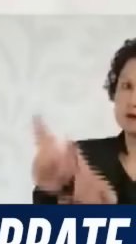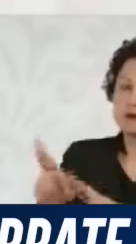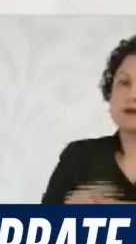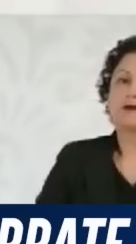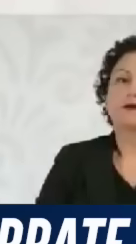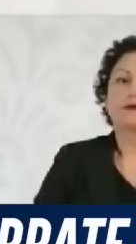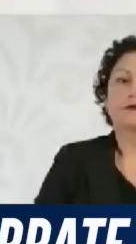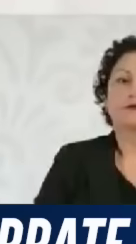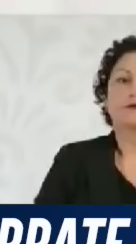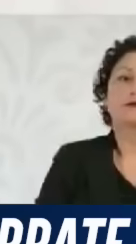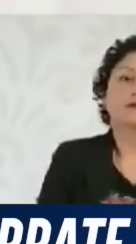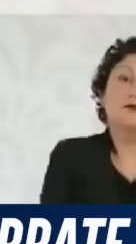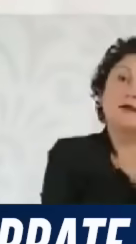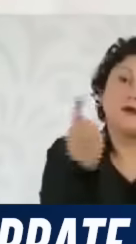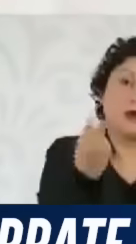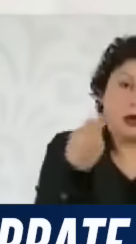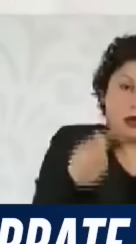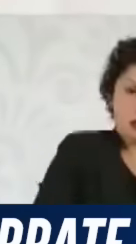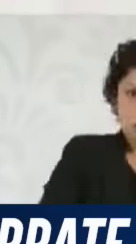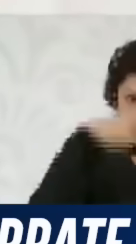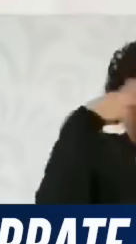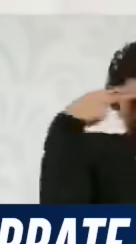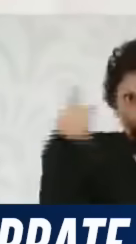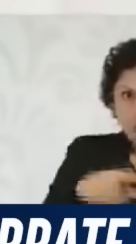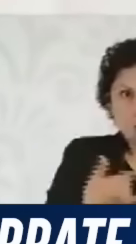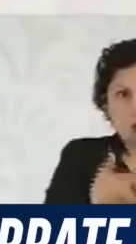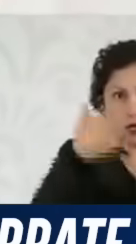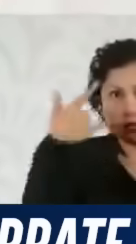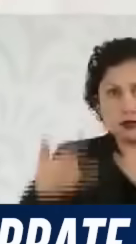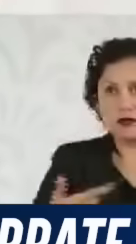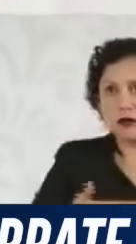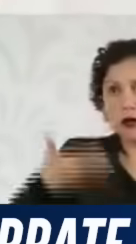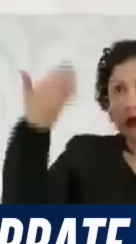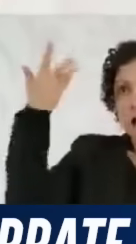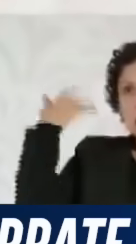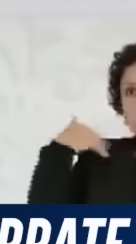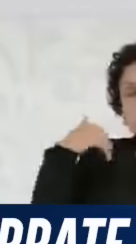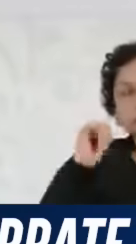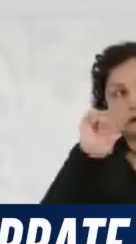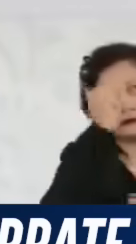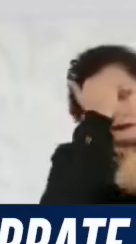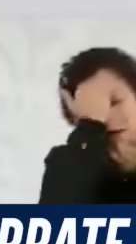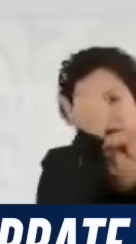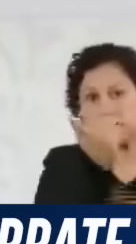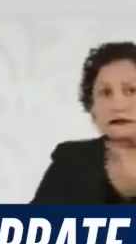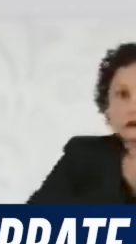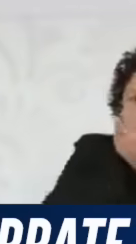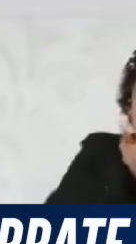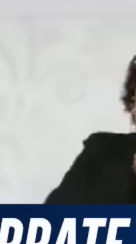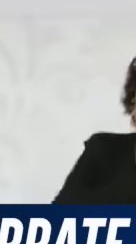no una buena historia en nuestro país, pero además lo que es el pueblo es del pueblo, lo que es de la nación es de la nación.